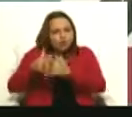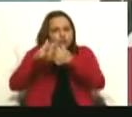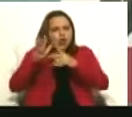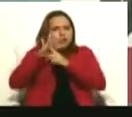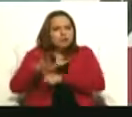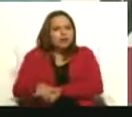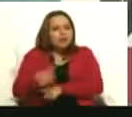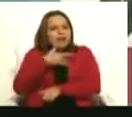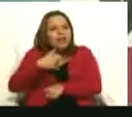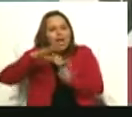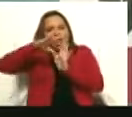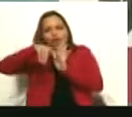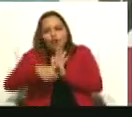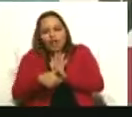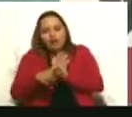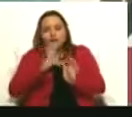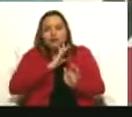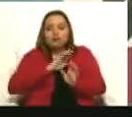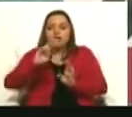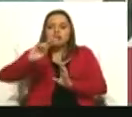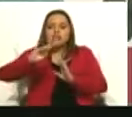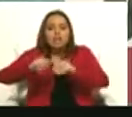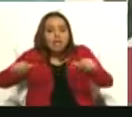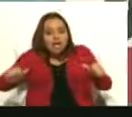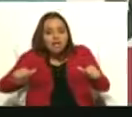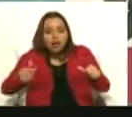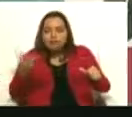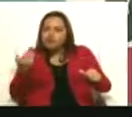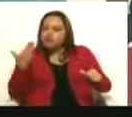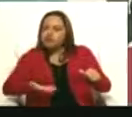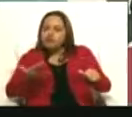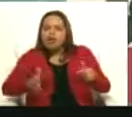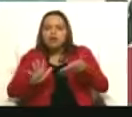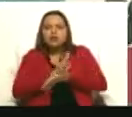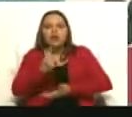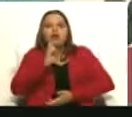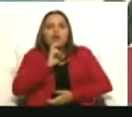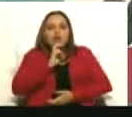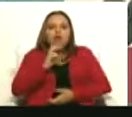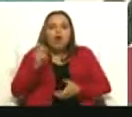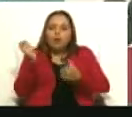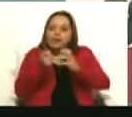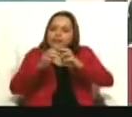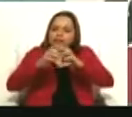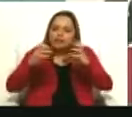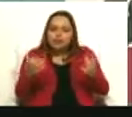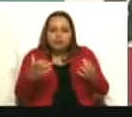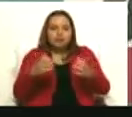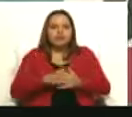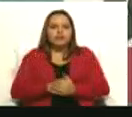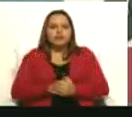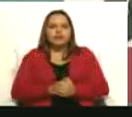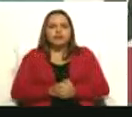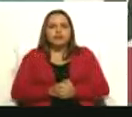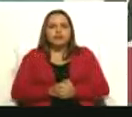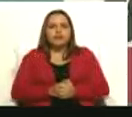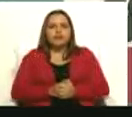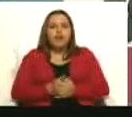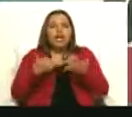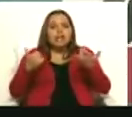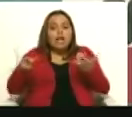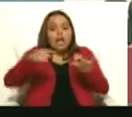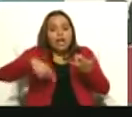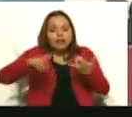Para arrebatarle un territorio muy rico en oro, en minerales, que ya ellos